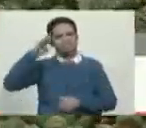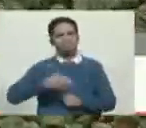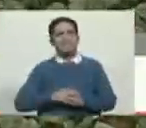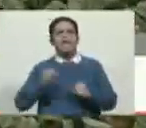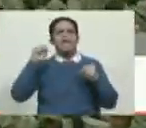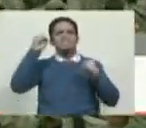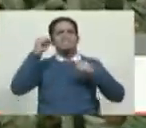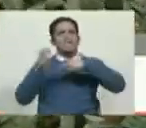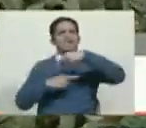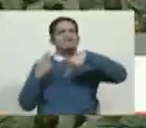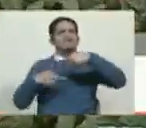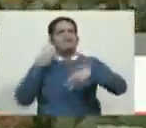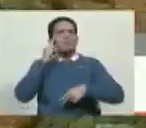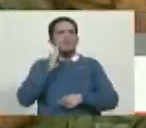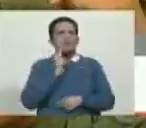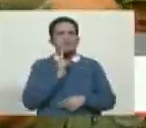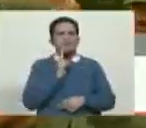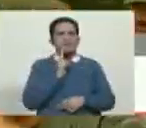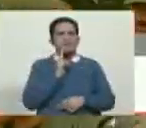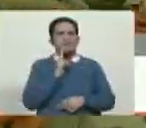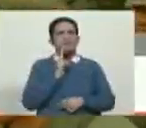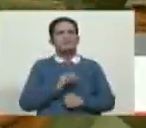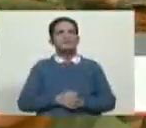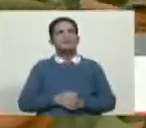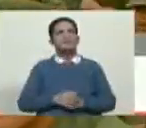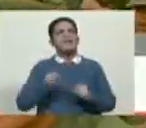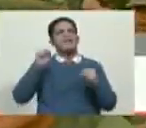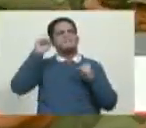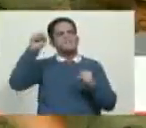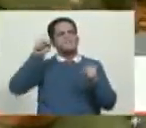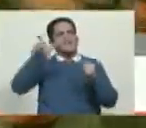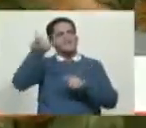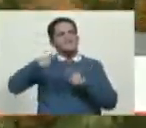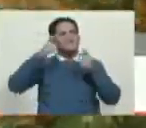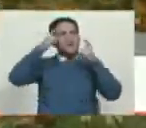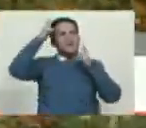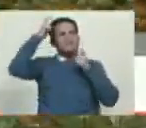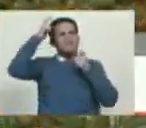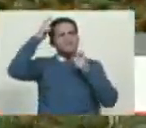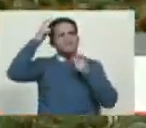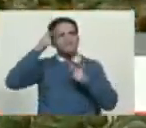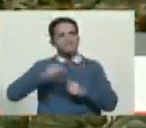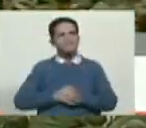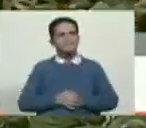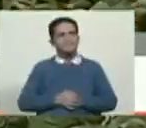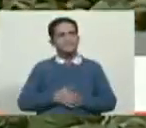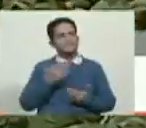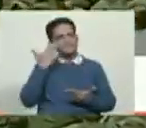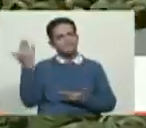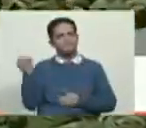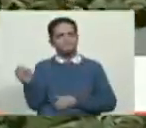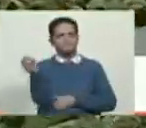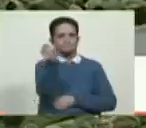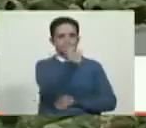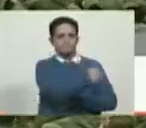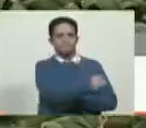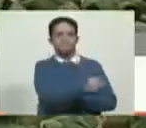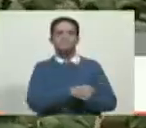¡Que viva la revolución bolivariana! ¡Viva! ¡Que viva Chávez! Mi comandante en jefe.